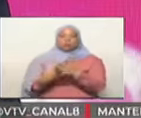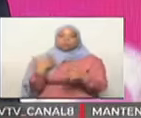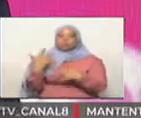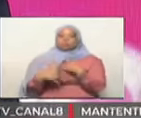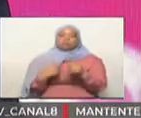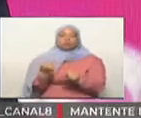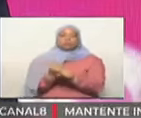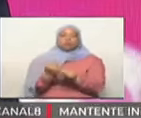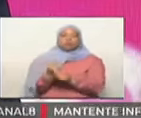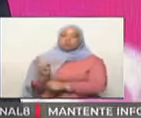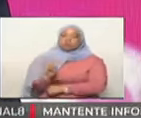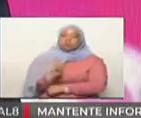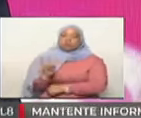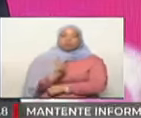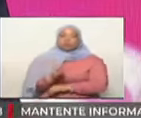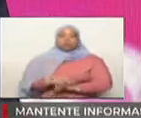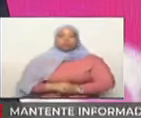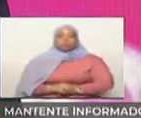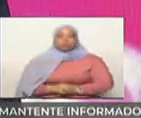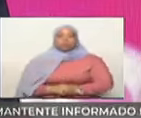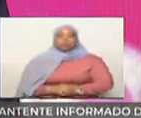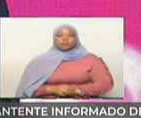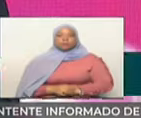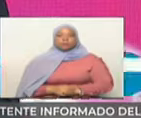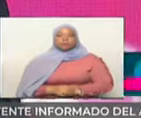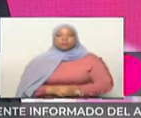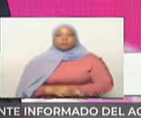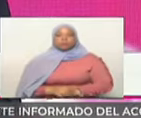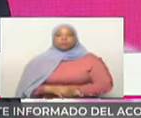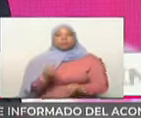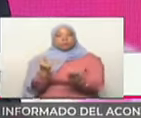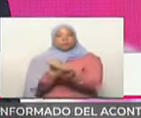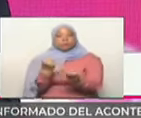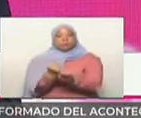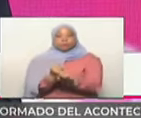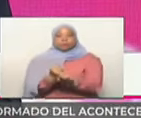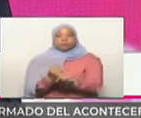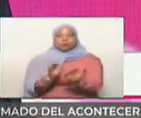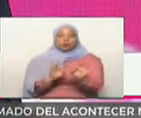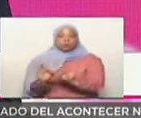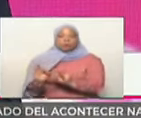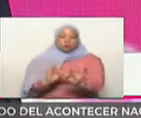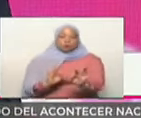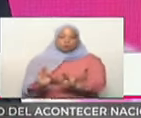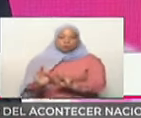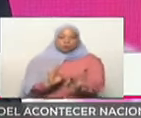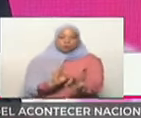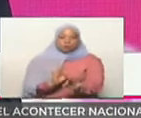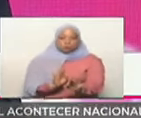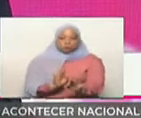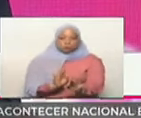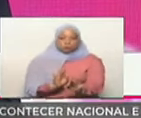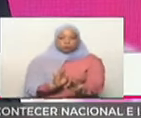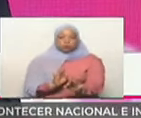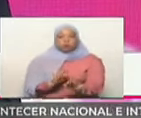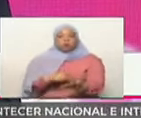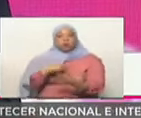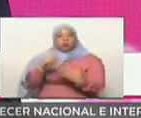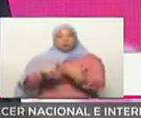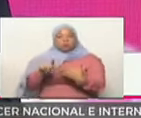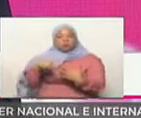del país para afinar como estamos afinando y presentar el